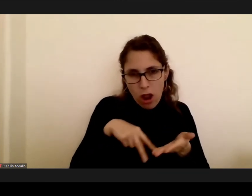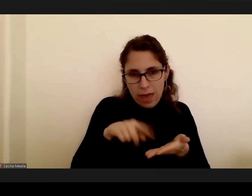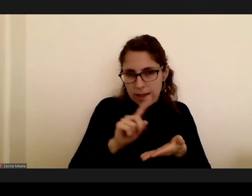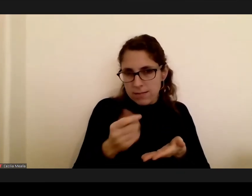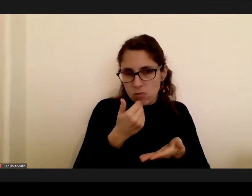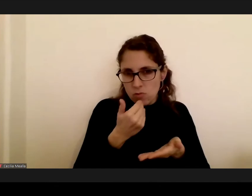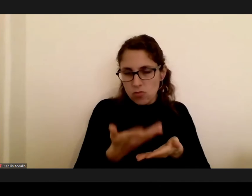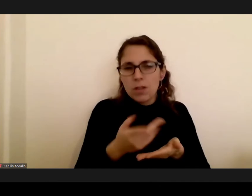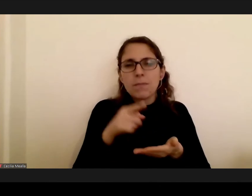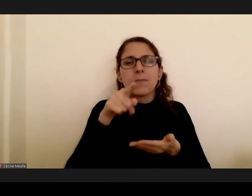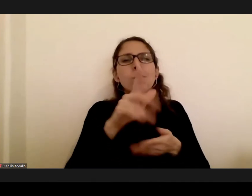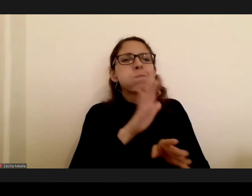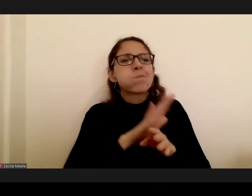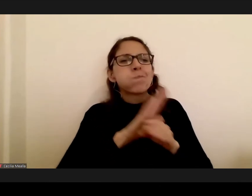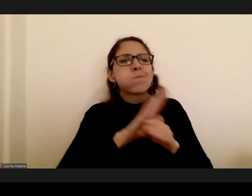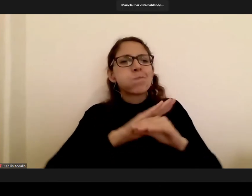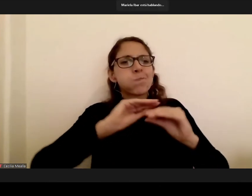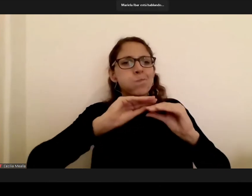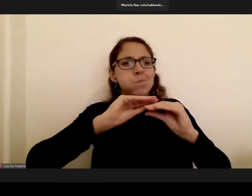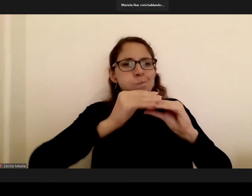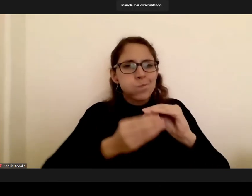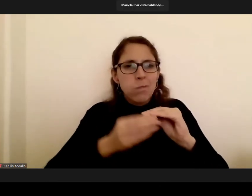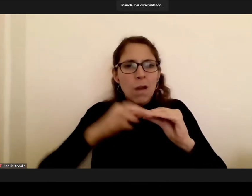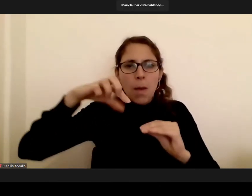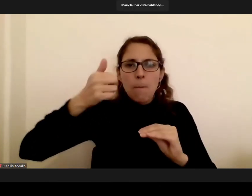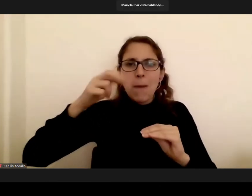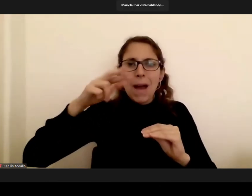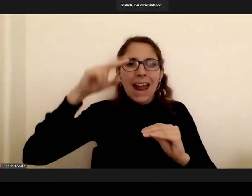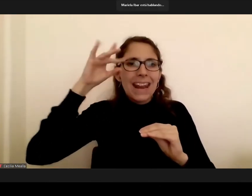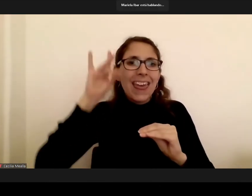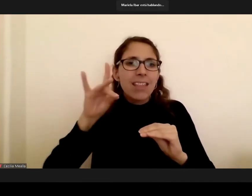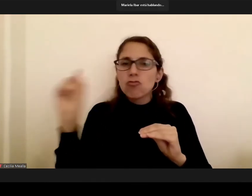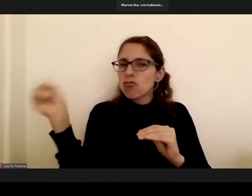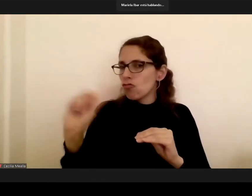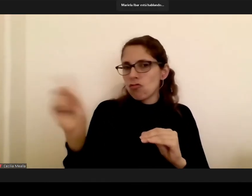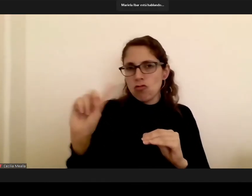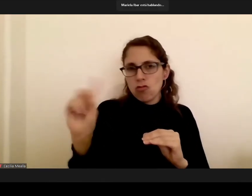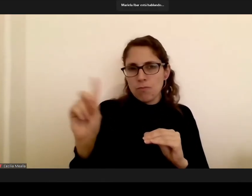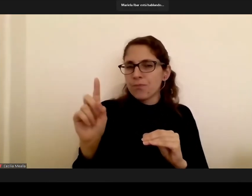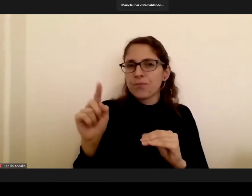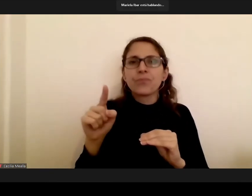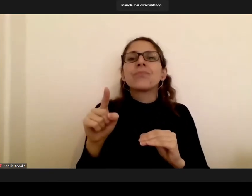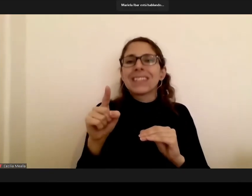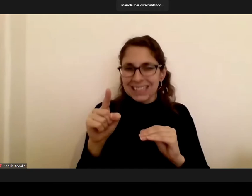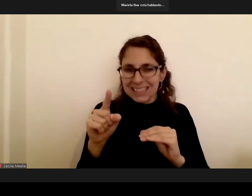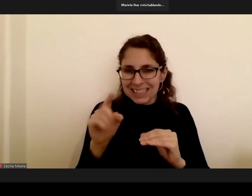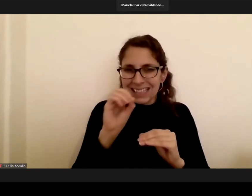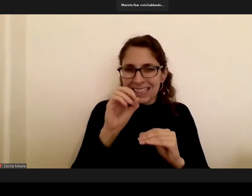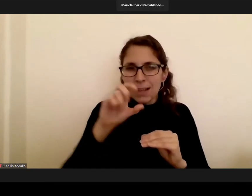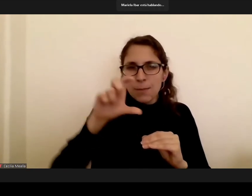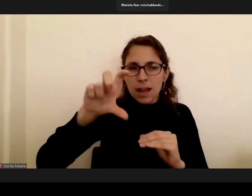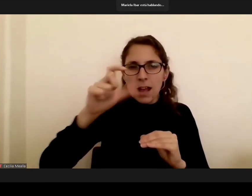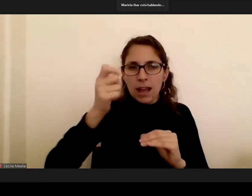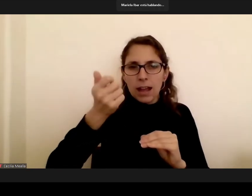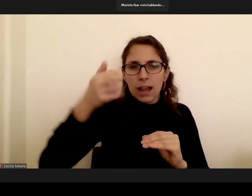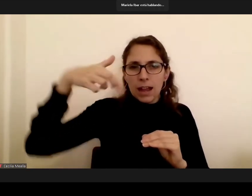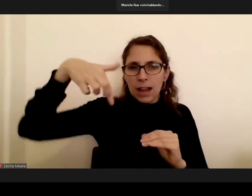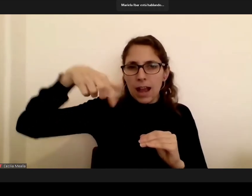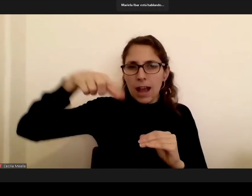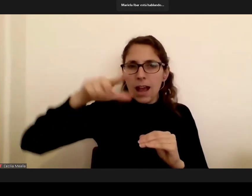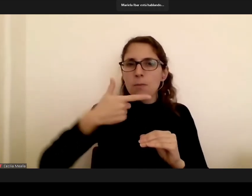pared, sería. Es no una es la cápsula. pared. Eso, la cápsula. Eso que está rodeando a